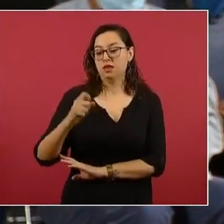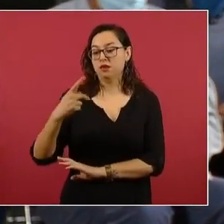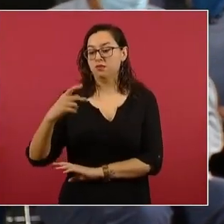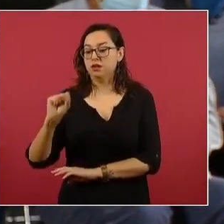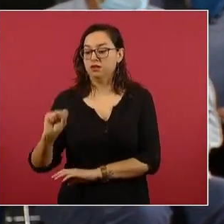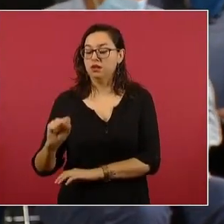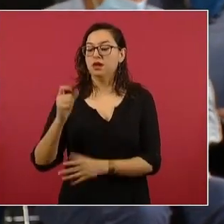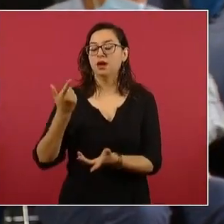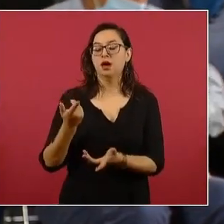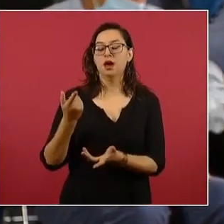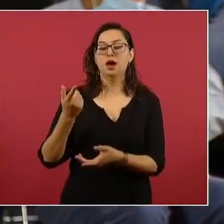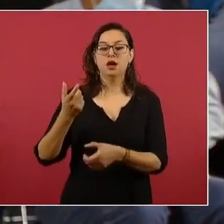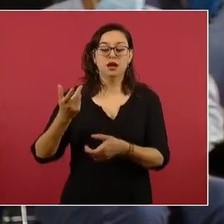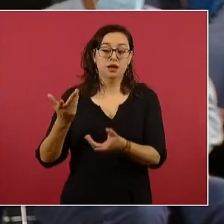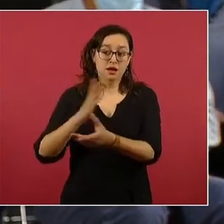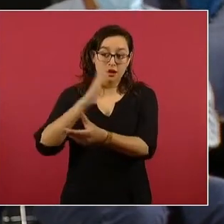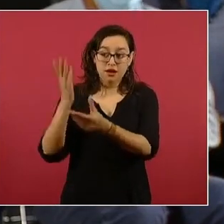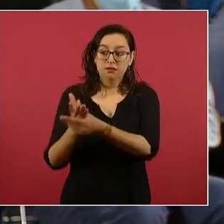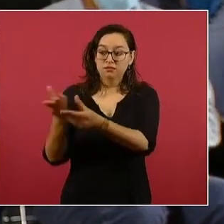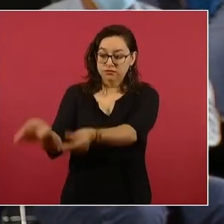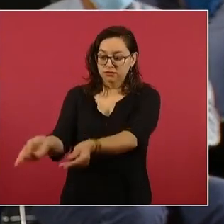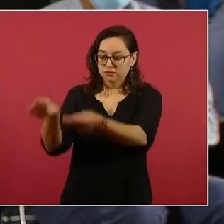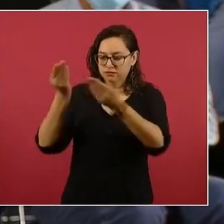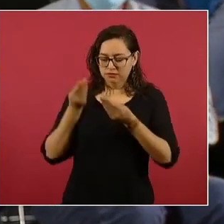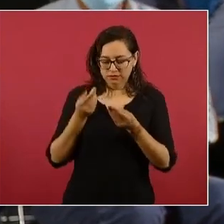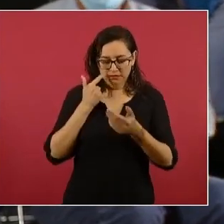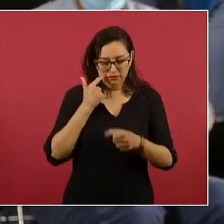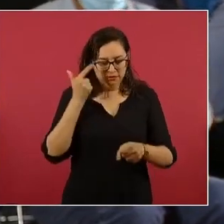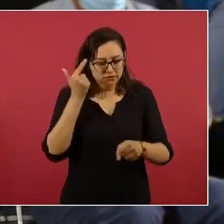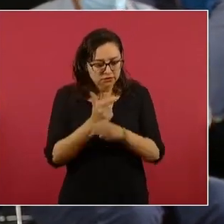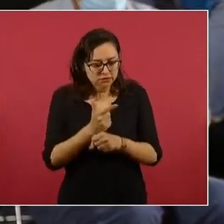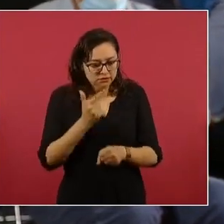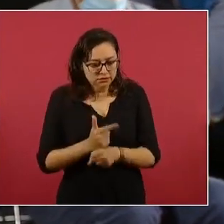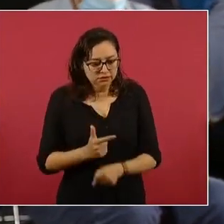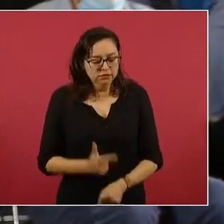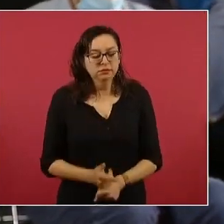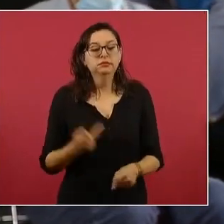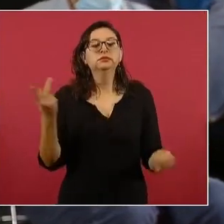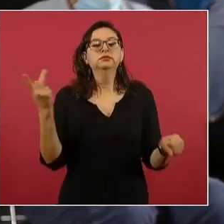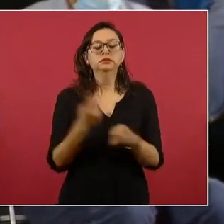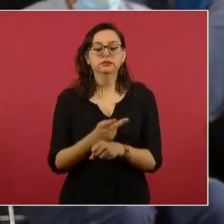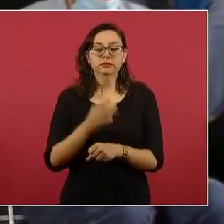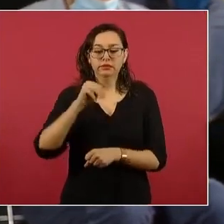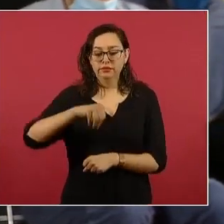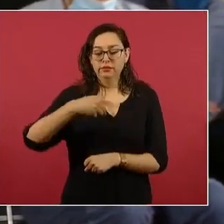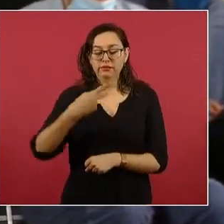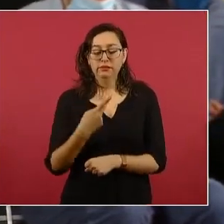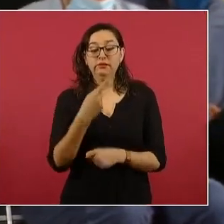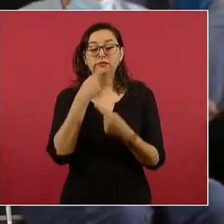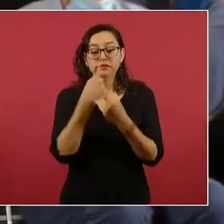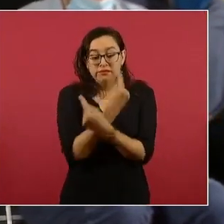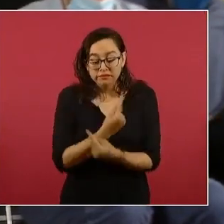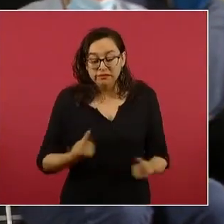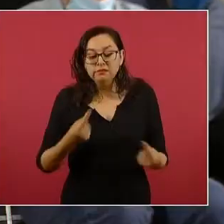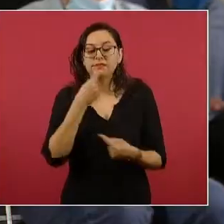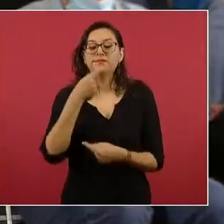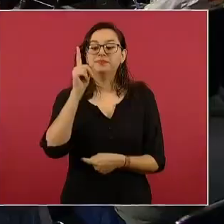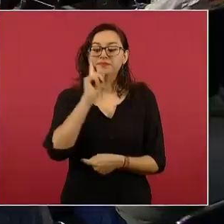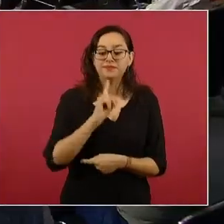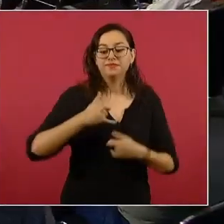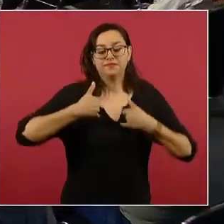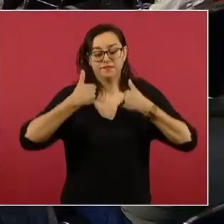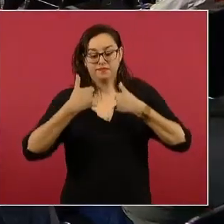varias cosas. Primero, decir que la Procuraduría Federal de Protección a Niñas, Niños y Adolescentes está